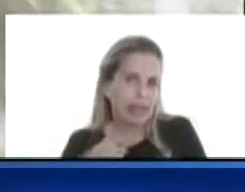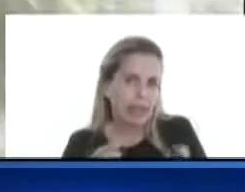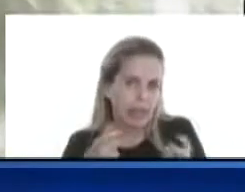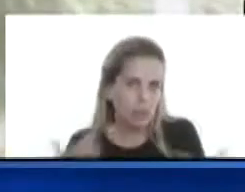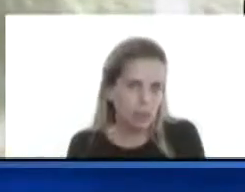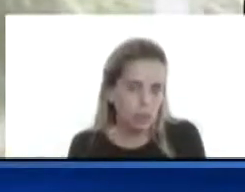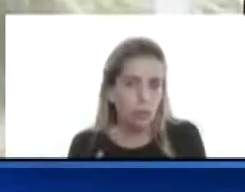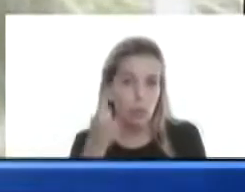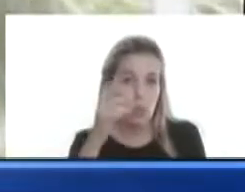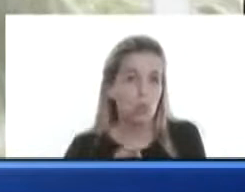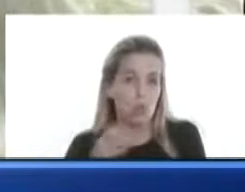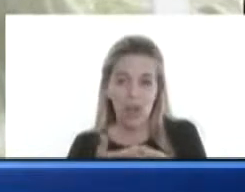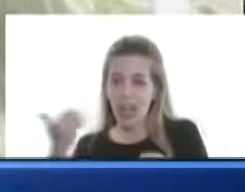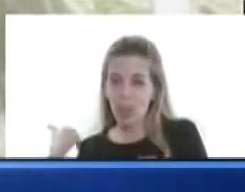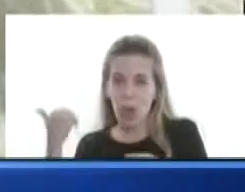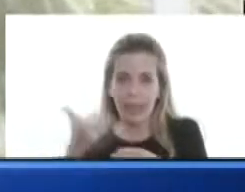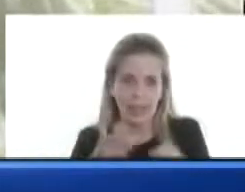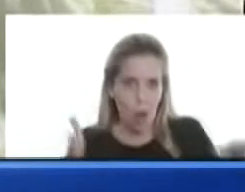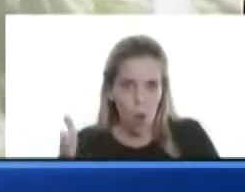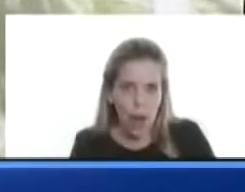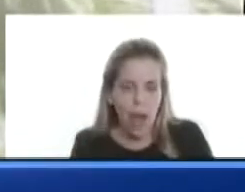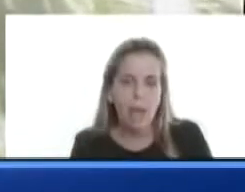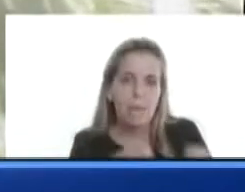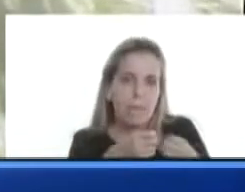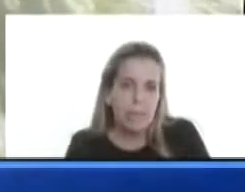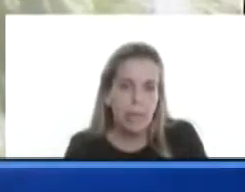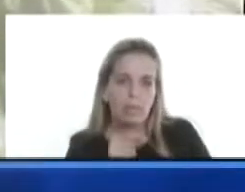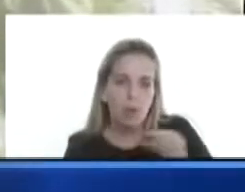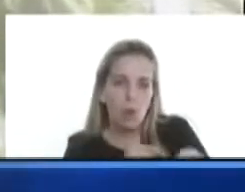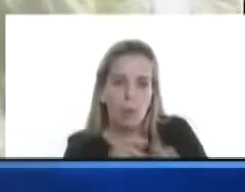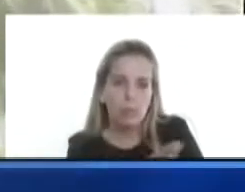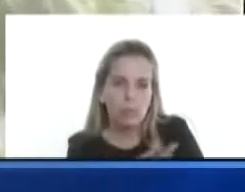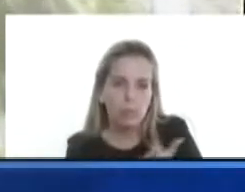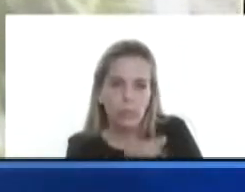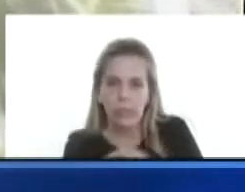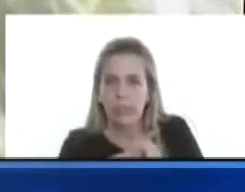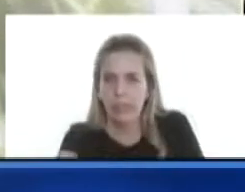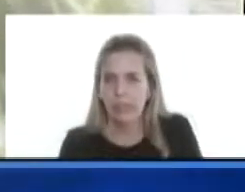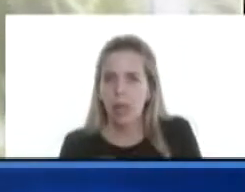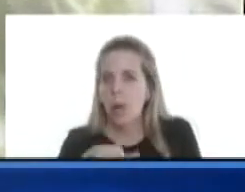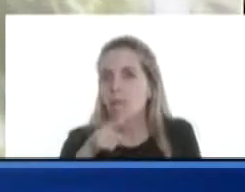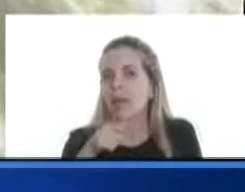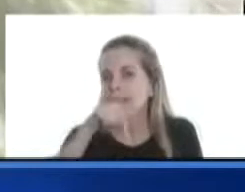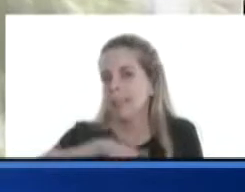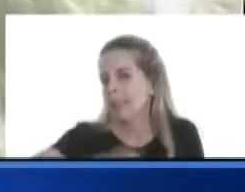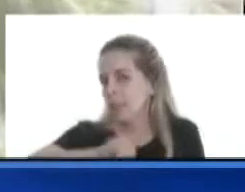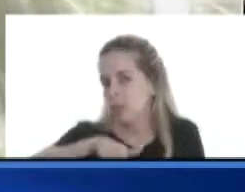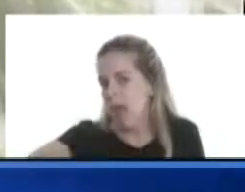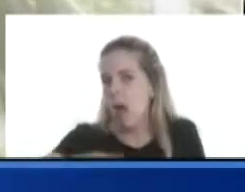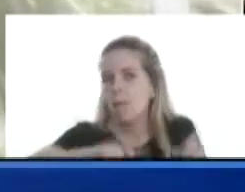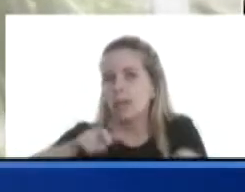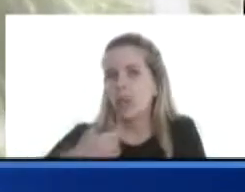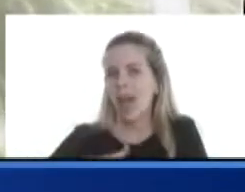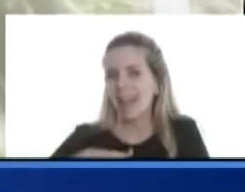es que de un año a esta parte hemos comenzado a reparar eso y creo que los argentinos de una vez y para siempre han